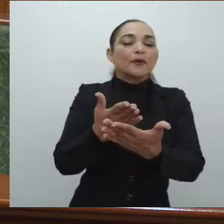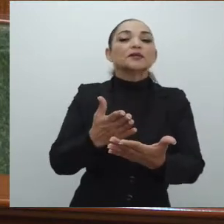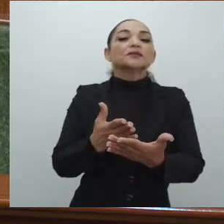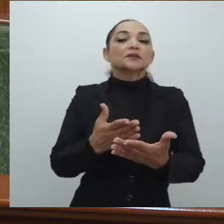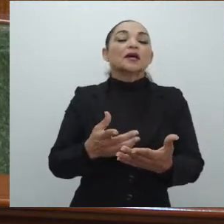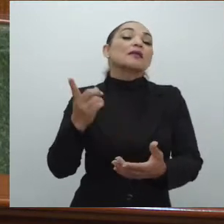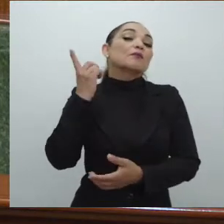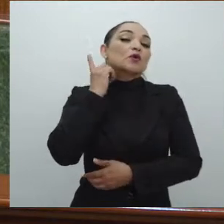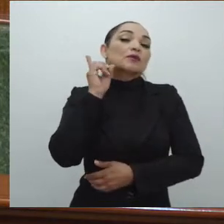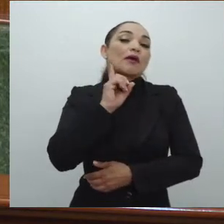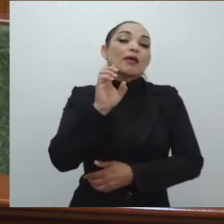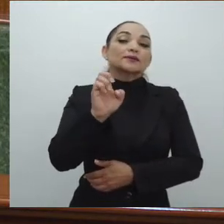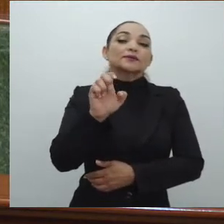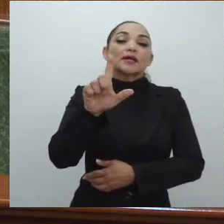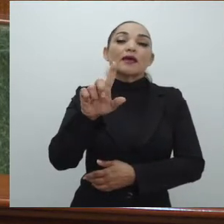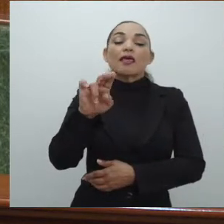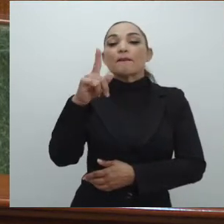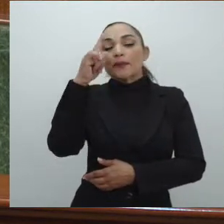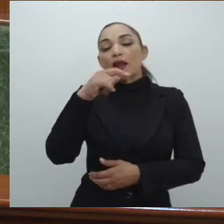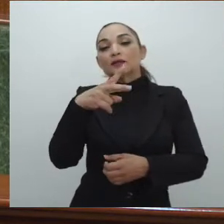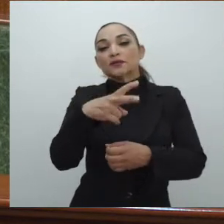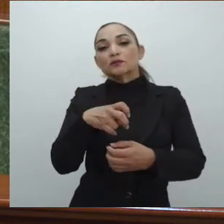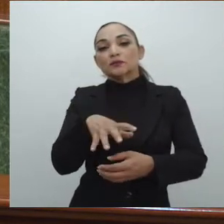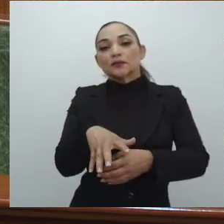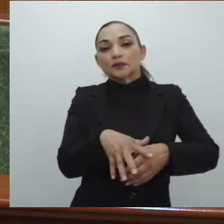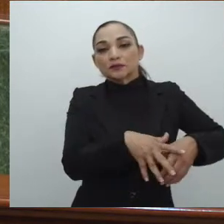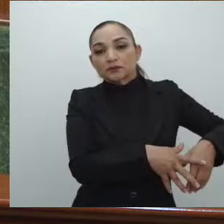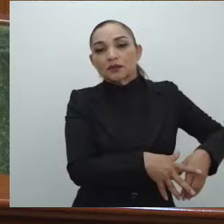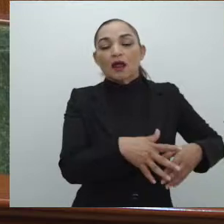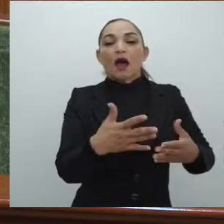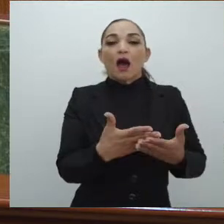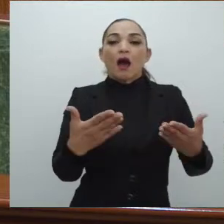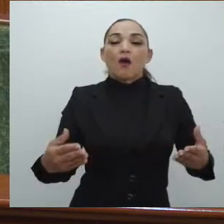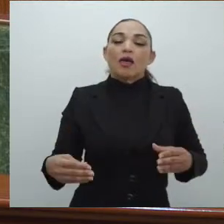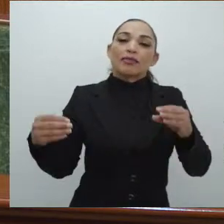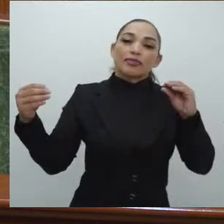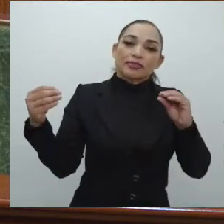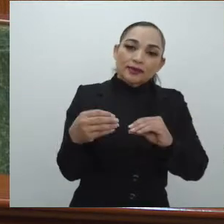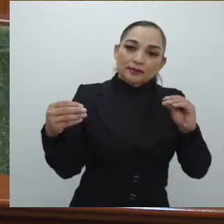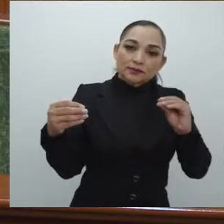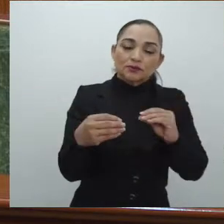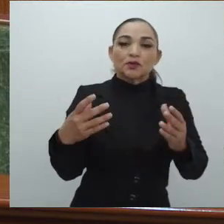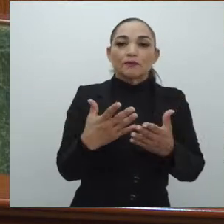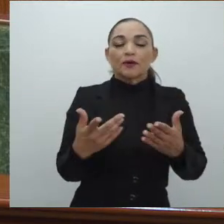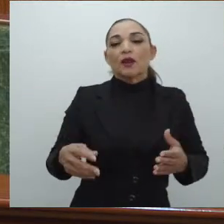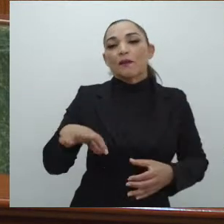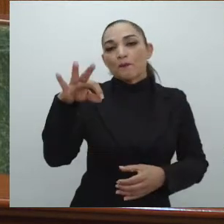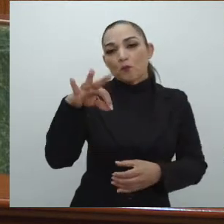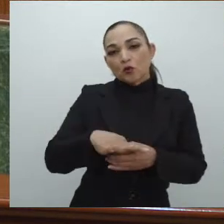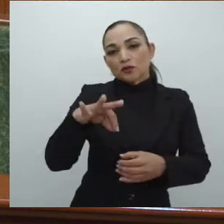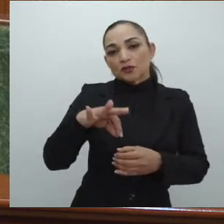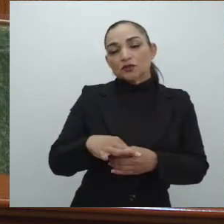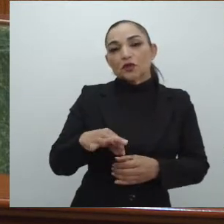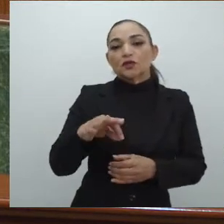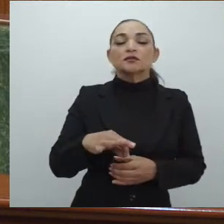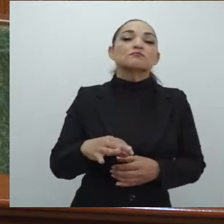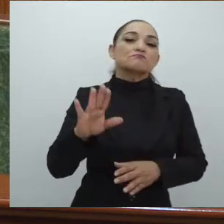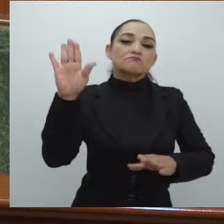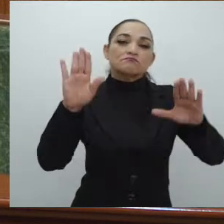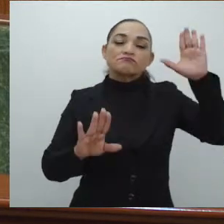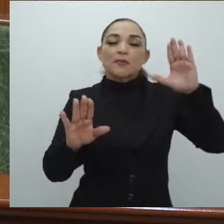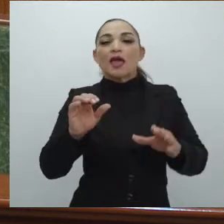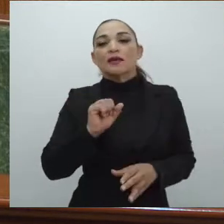Jauregui Ibarra para que se le dispense la segunda de este dictamen y se ponga a discusión, por lo que en votación económica se pregunta si se aprueba tal